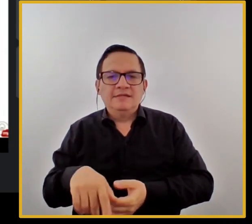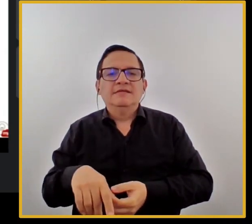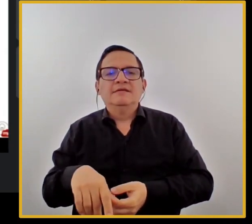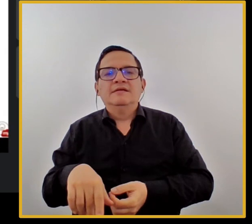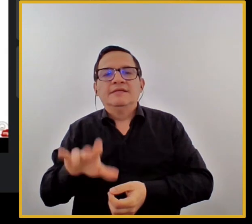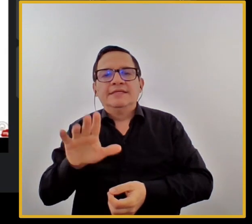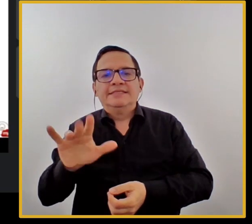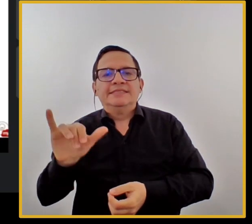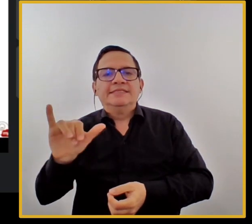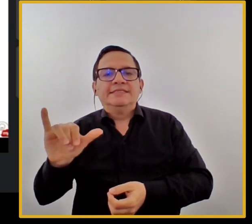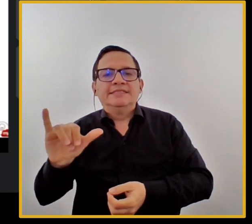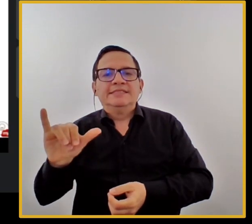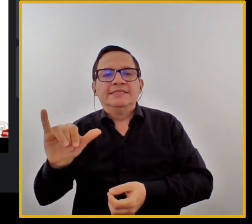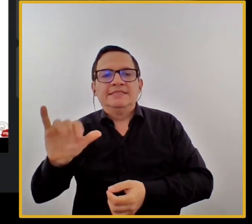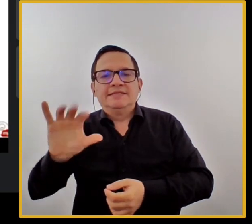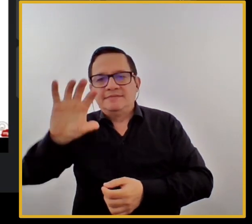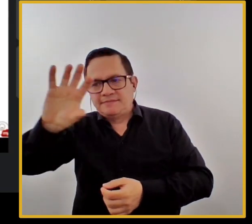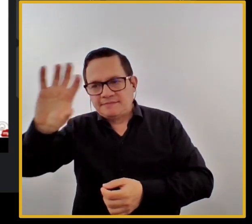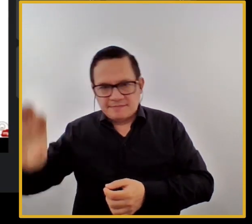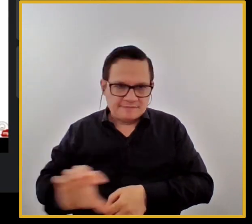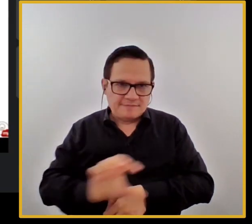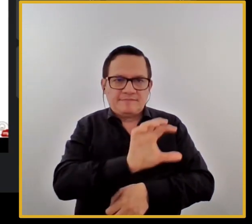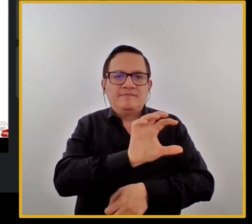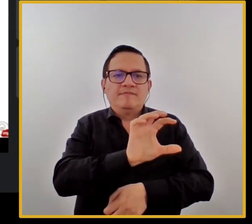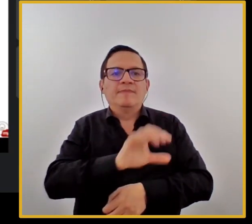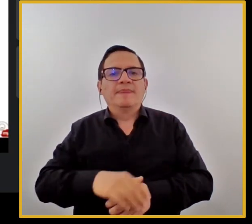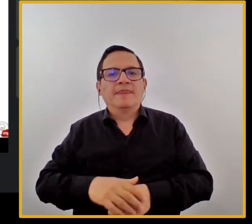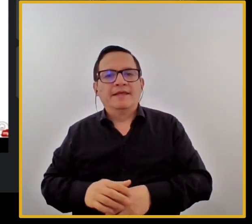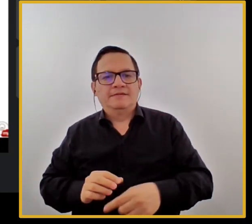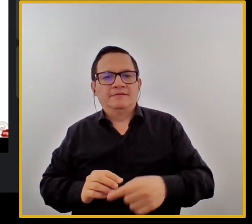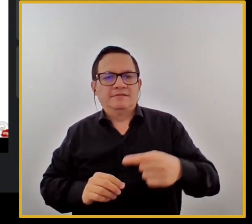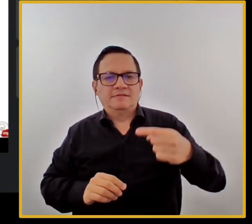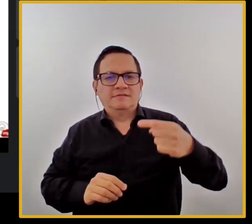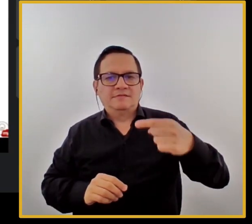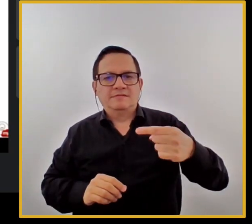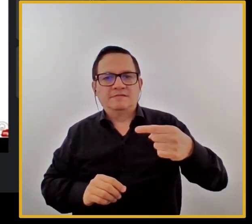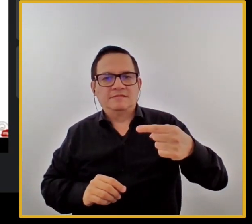y lo voy a dejar, lo voy a pasar acá a dividir